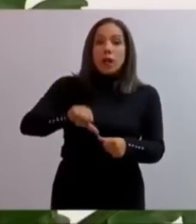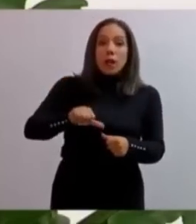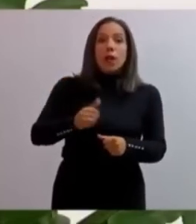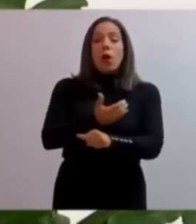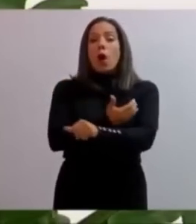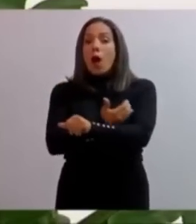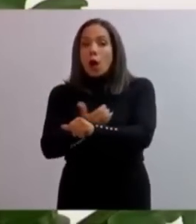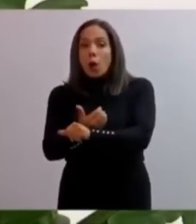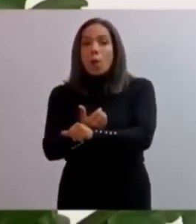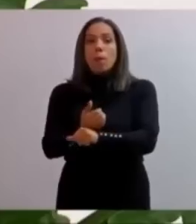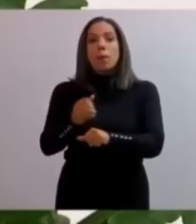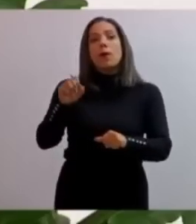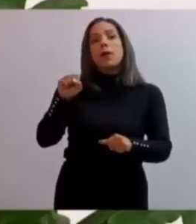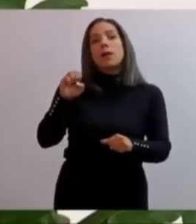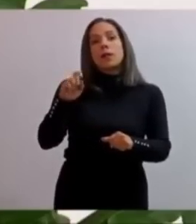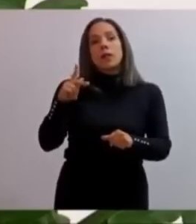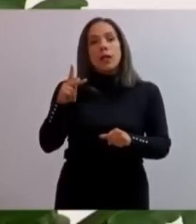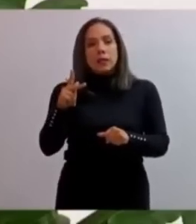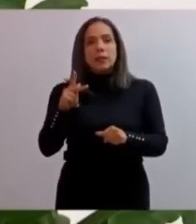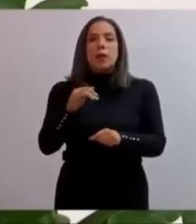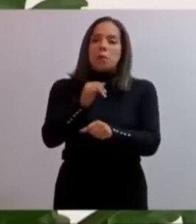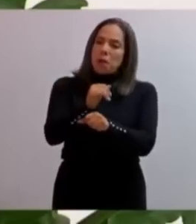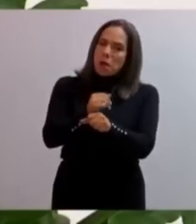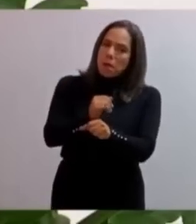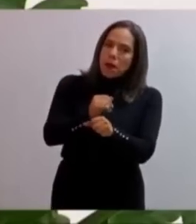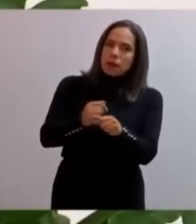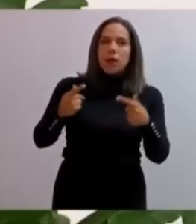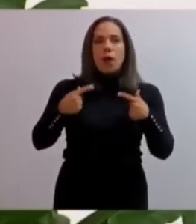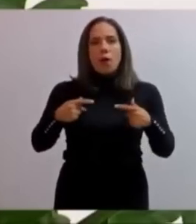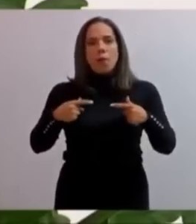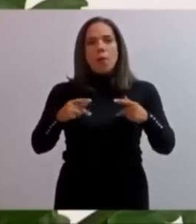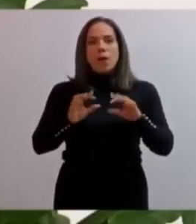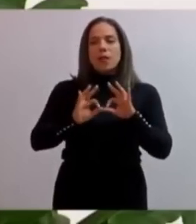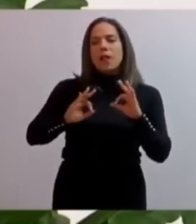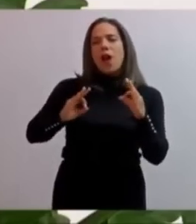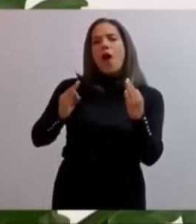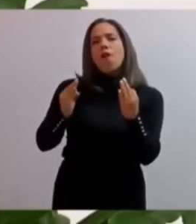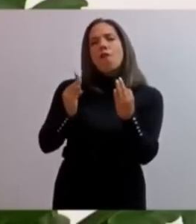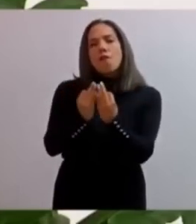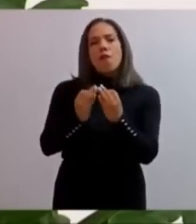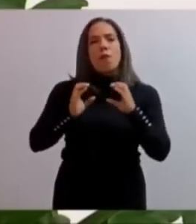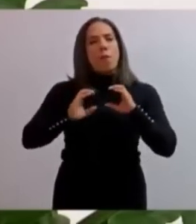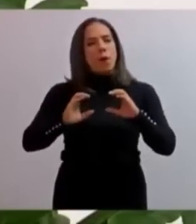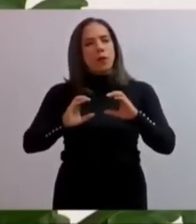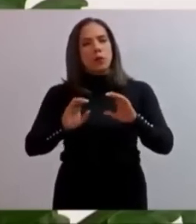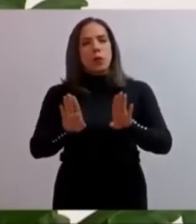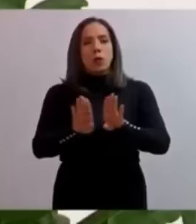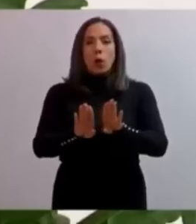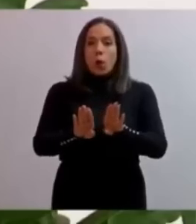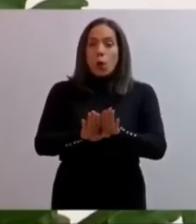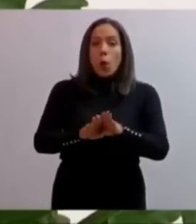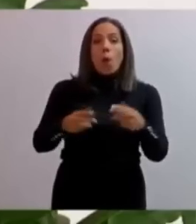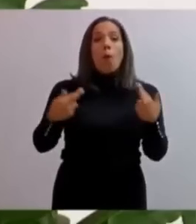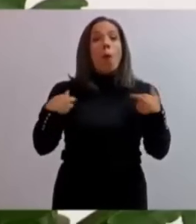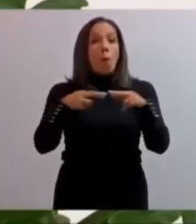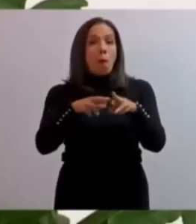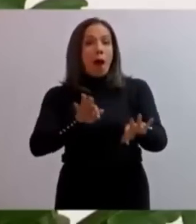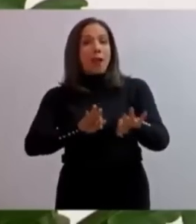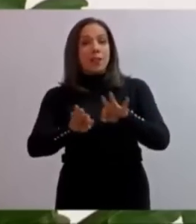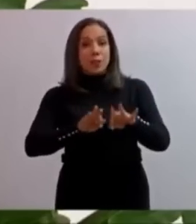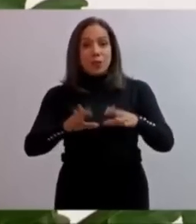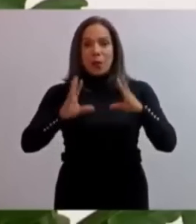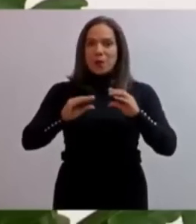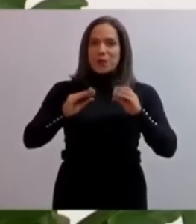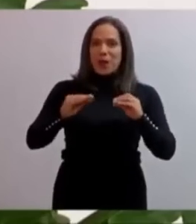directores, supervisores, personas investigadoras, formadoras de docentes, autoridades educativas de las entidades federativas